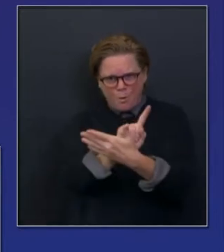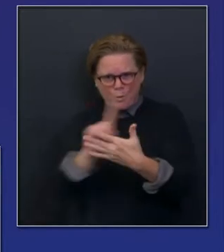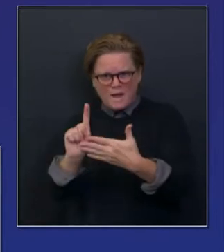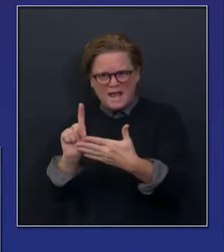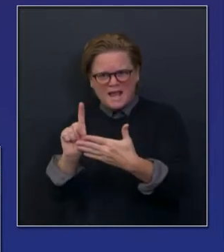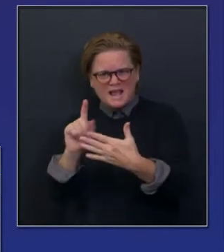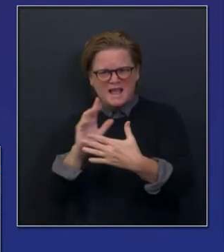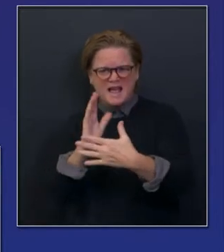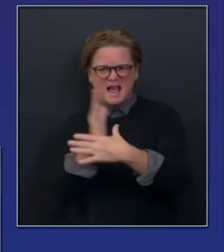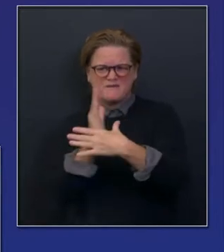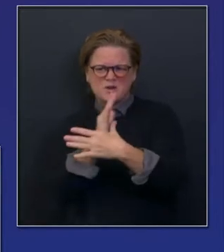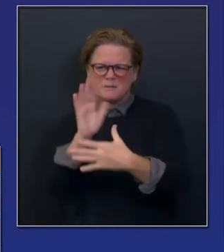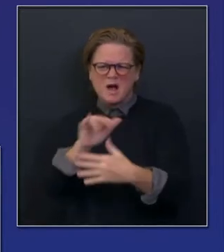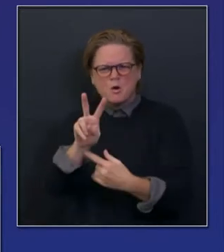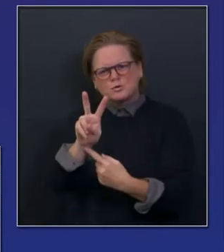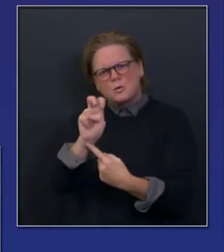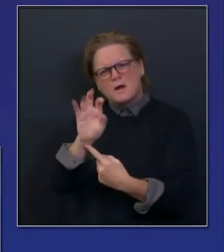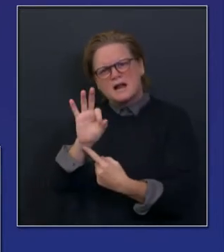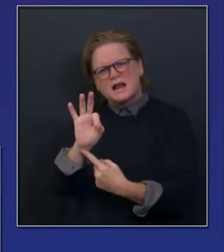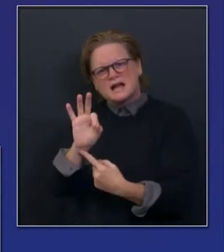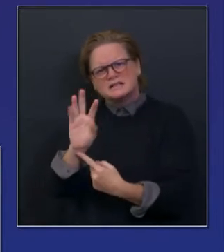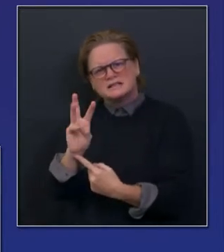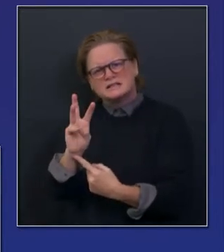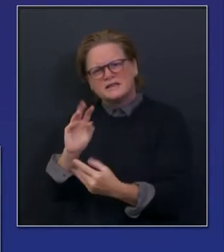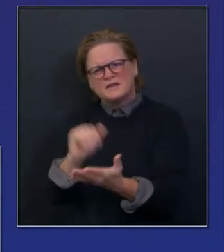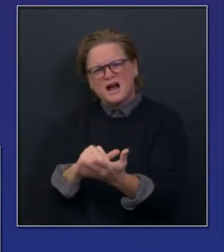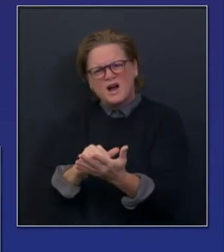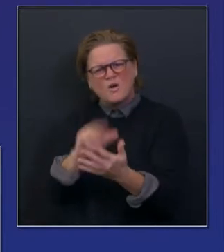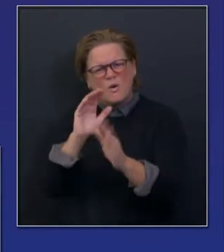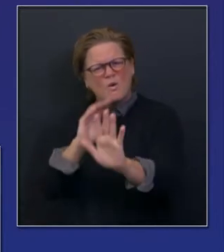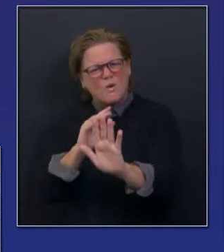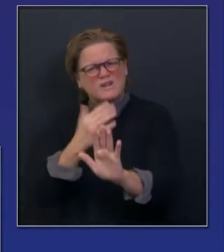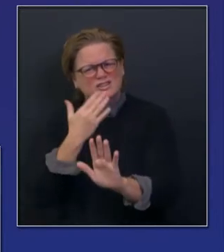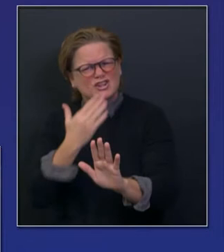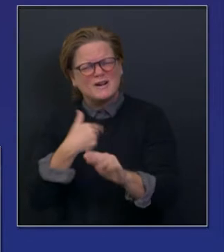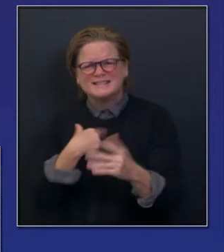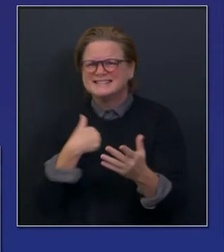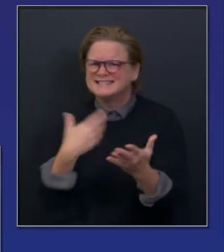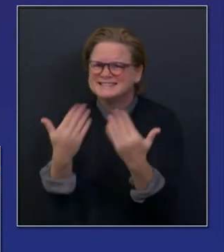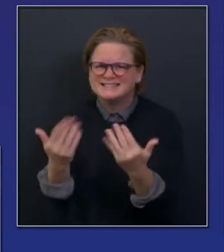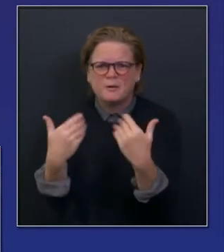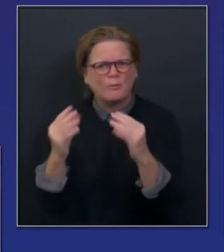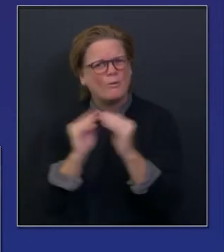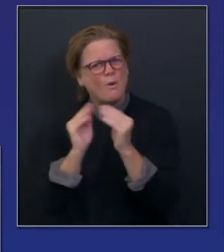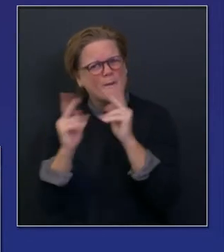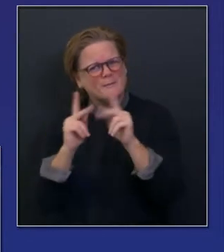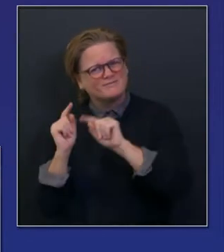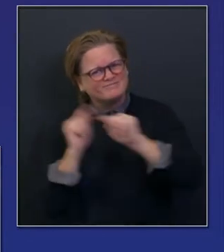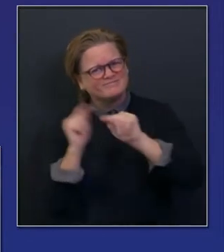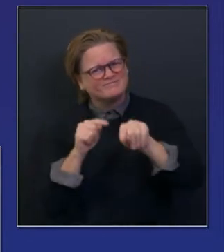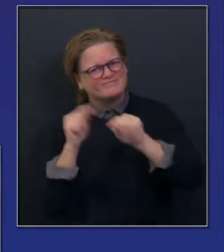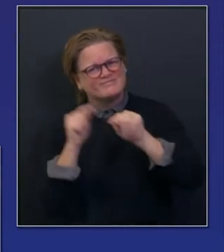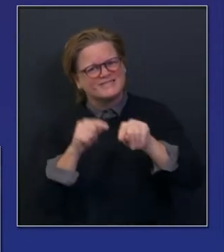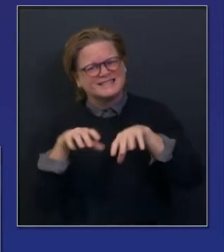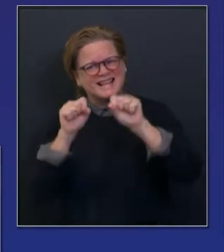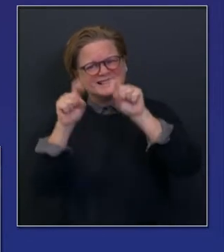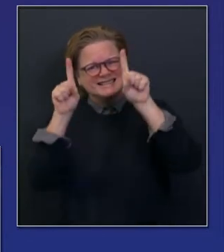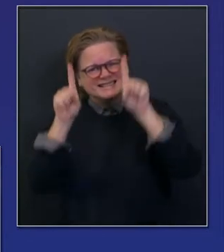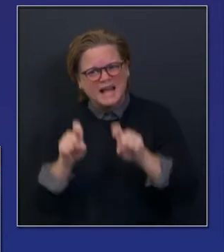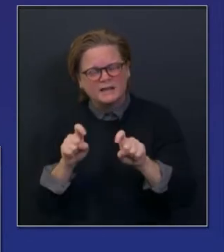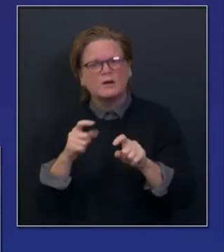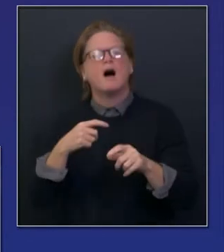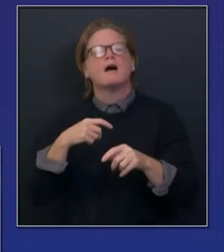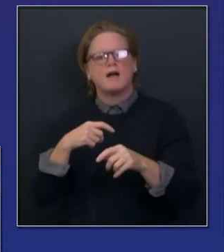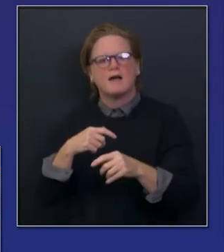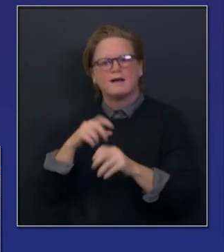pruebas promedio por día que se hacen en el estado. Y queremos ver que esta cifra aumente. Queremos ver más acceso a pruebas.